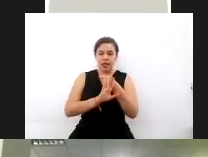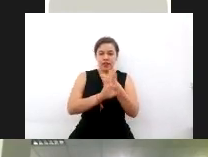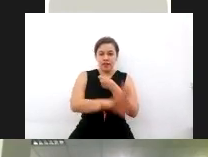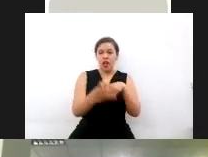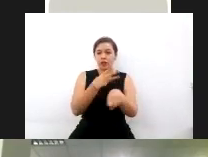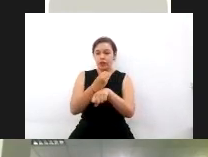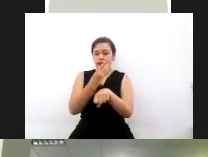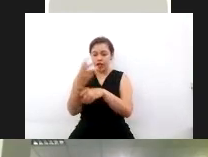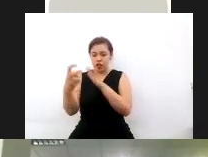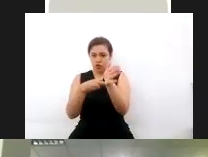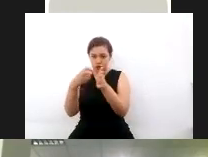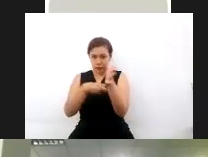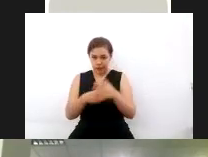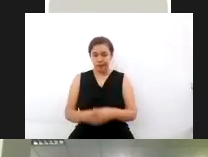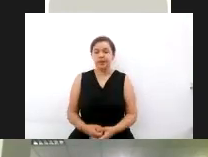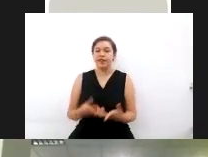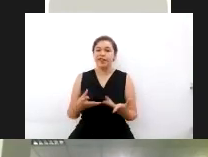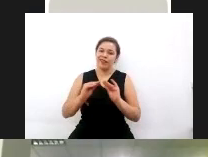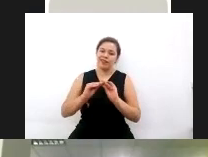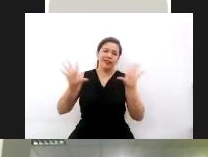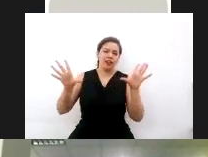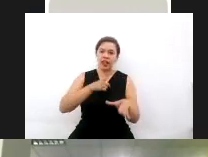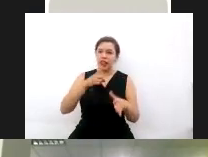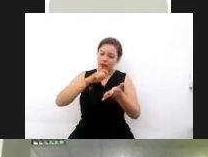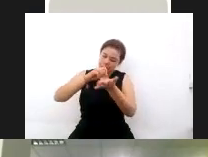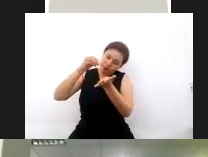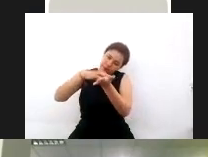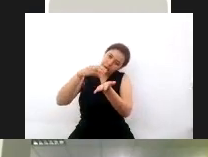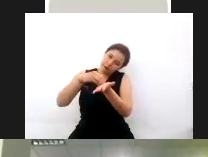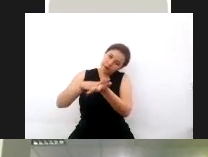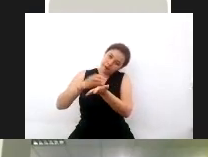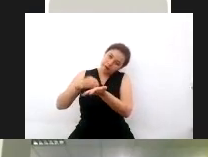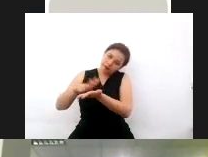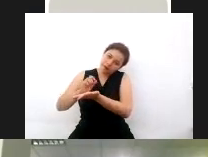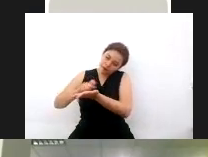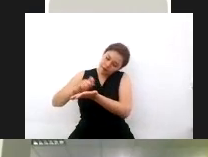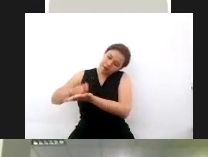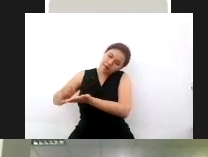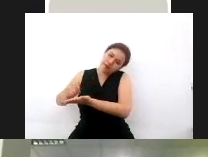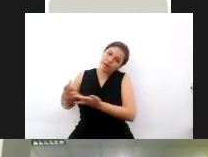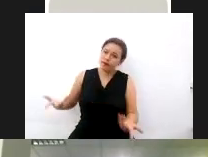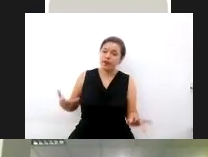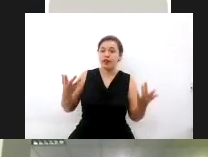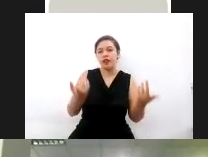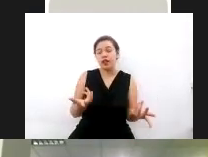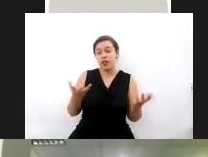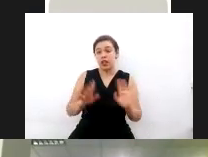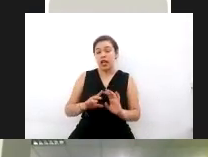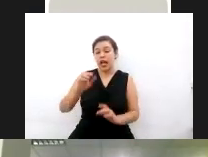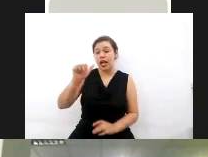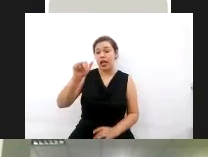correctivo. Y obviamente tiene que estar documentado en una bitácora. Bueno, estos son los